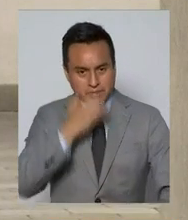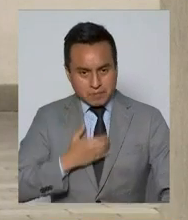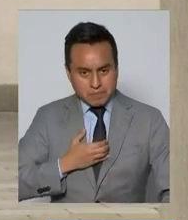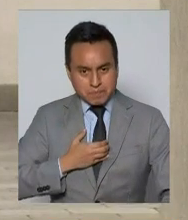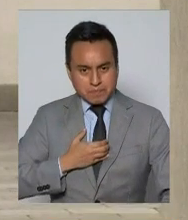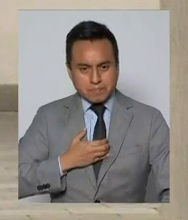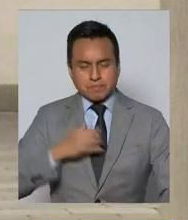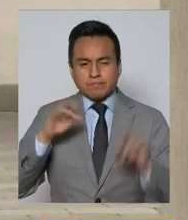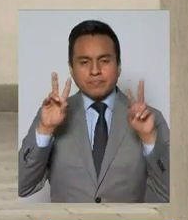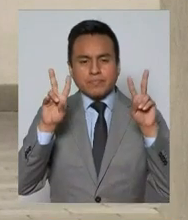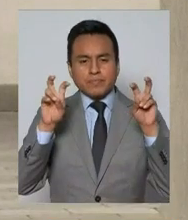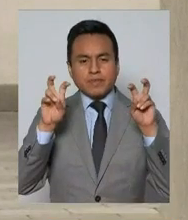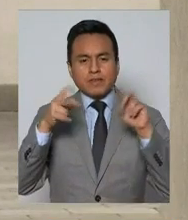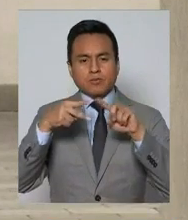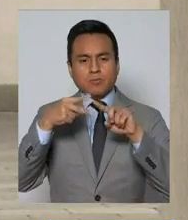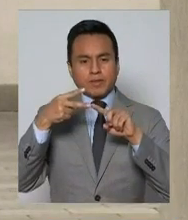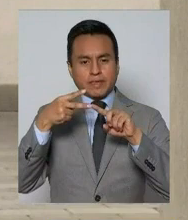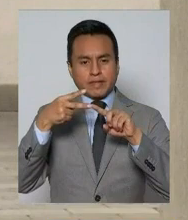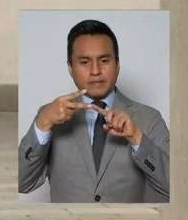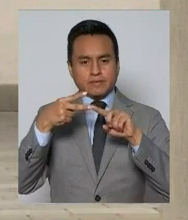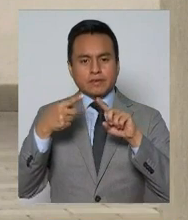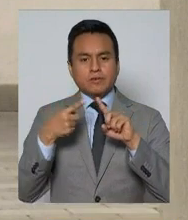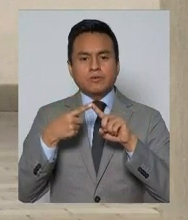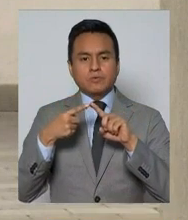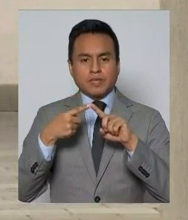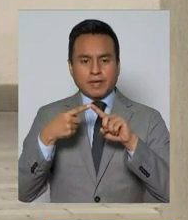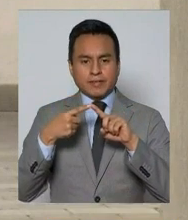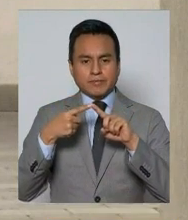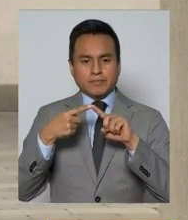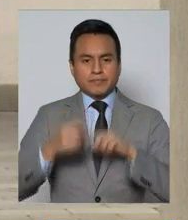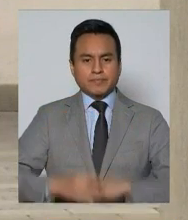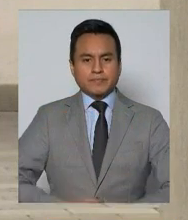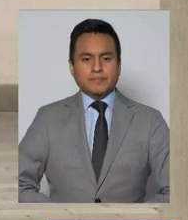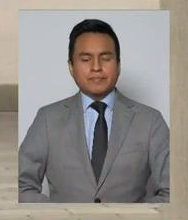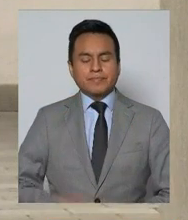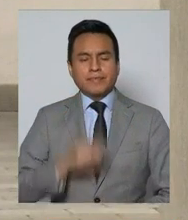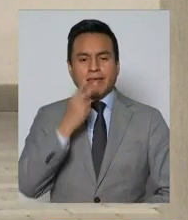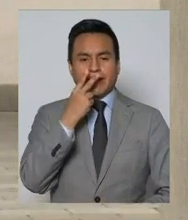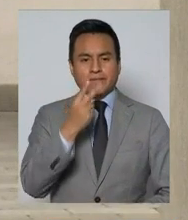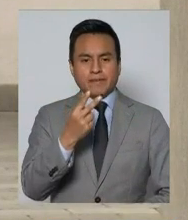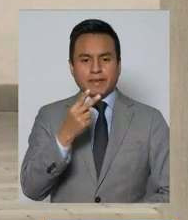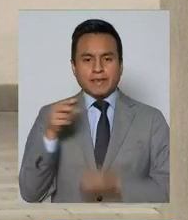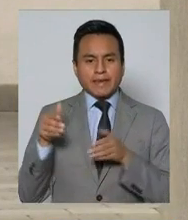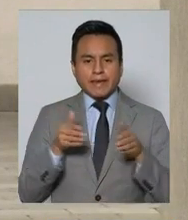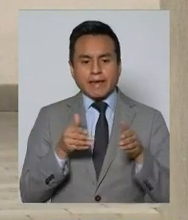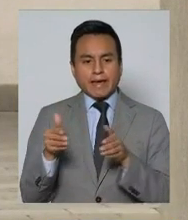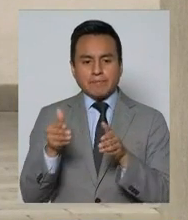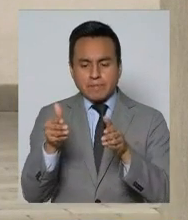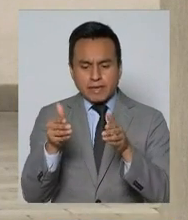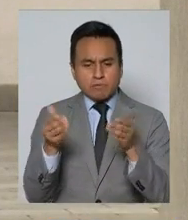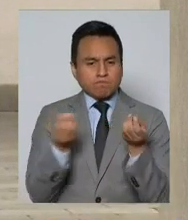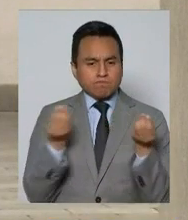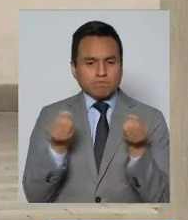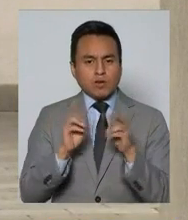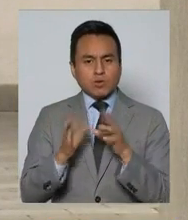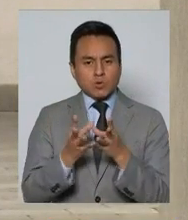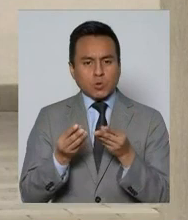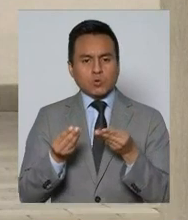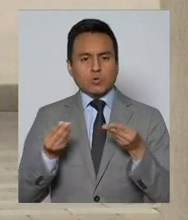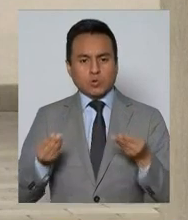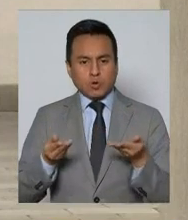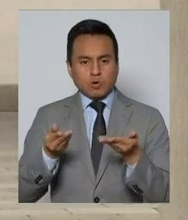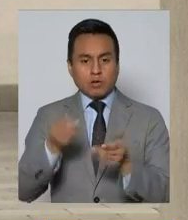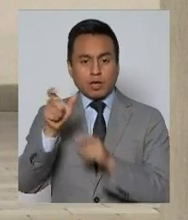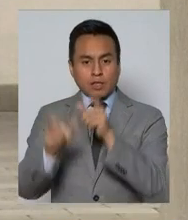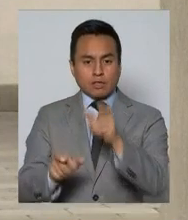escuchamos. En dos materias. Por un lado, ver caminos para dar una solución a